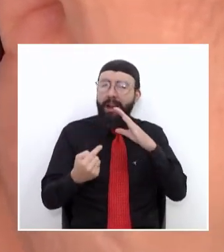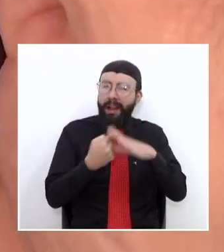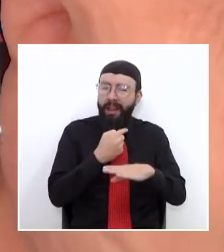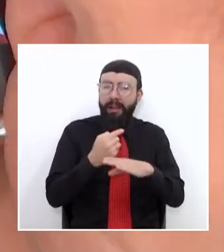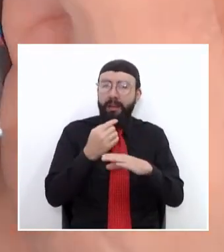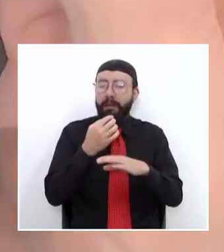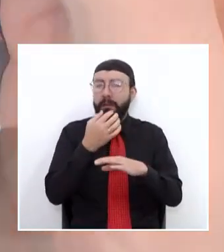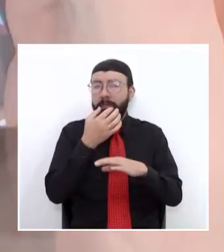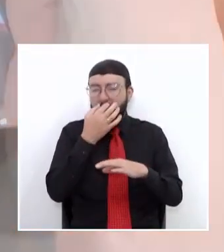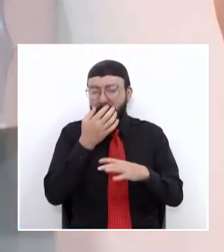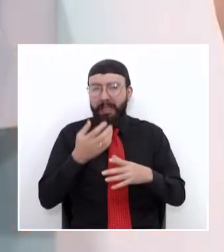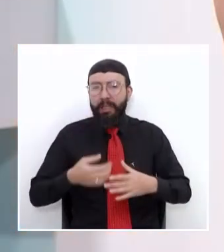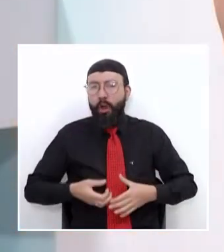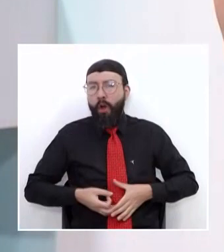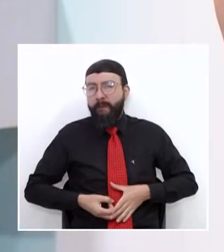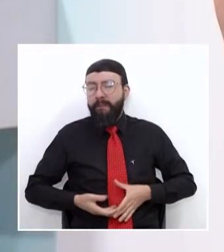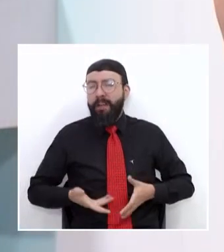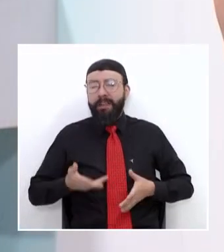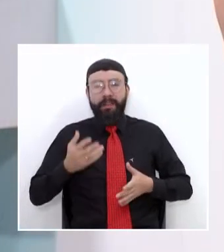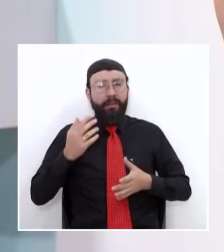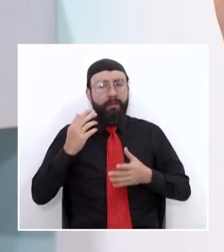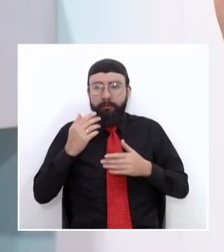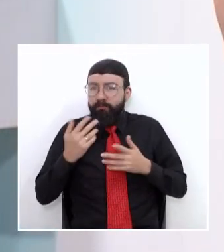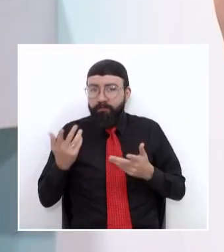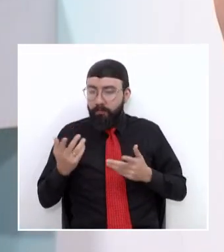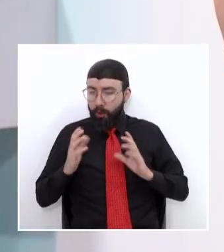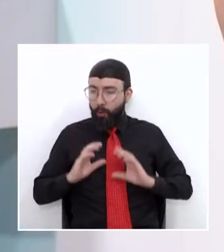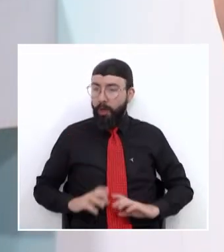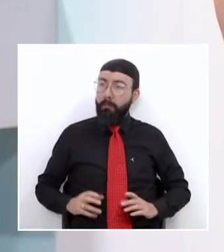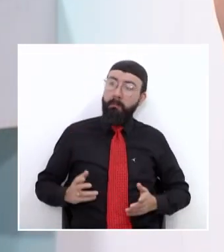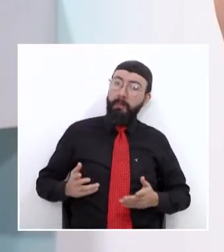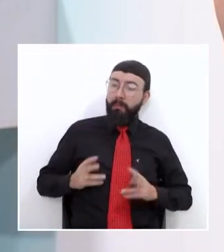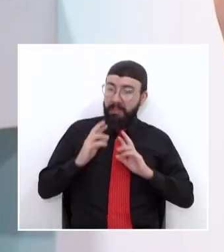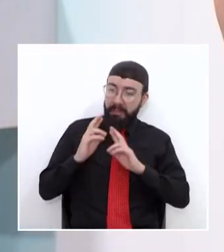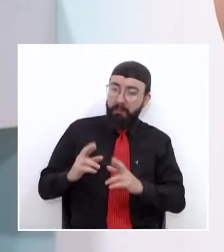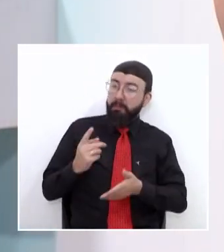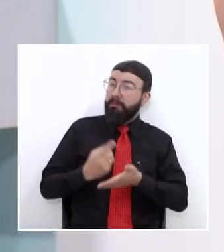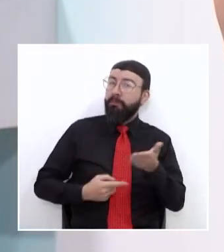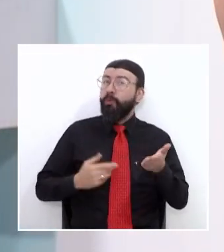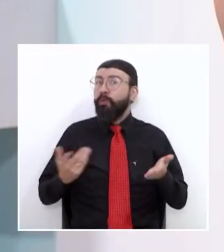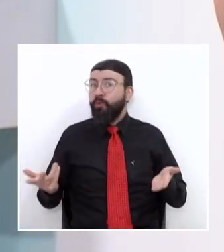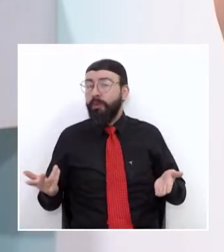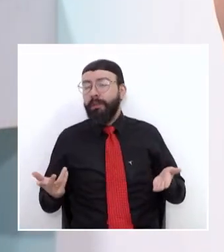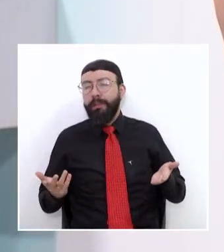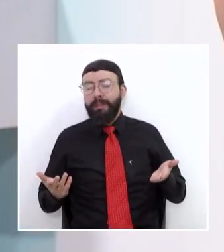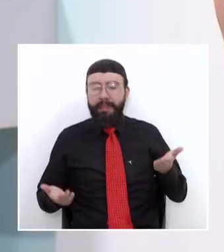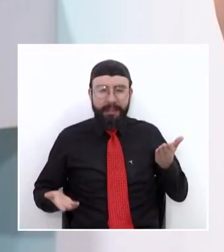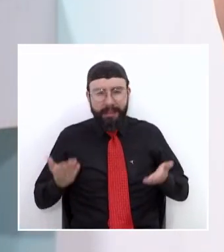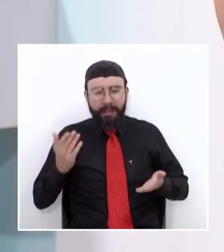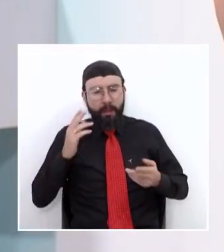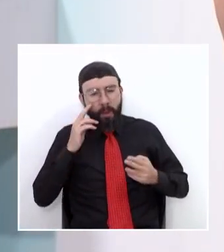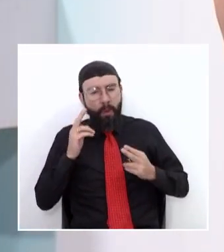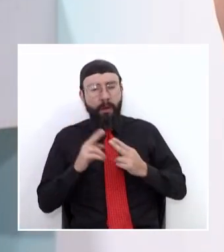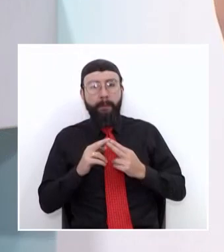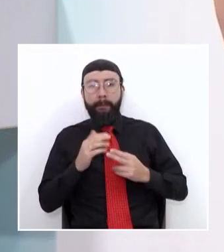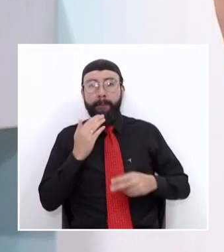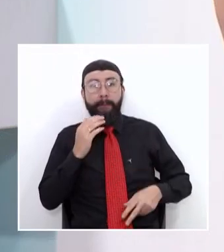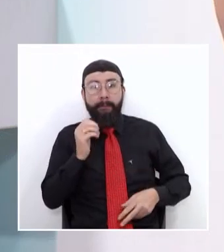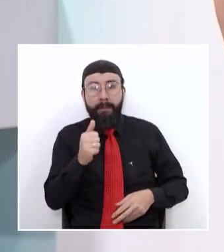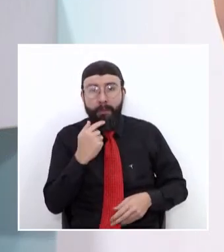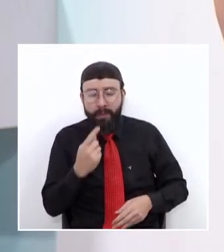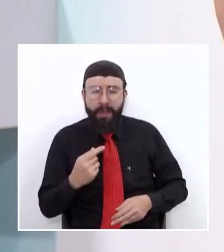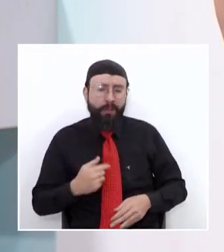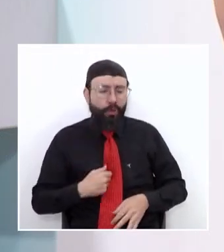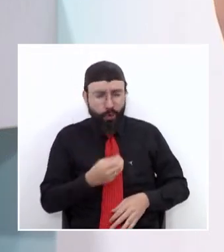ombligo, lengua. Hay que mirar el cuerpo cómo nos habla. Uno es saber interpretar. Es que ustedes así como dicen, me cayó mal